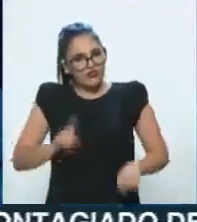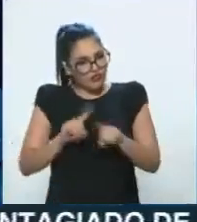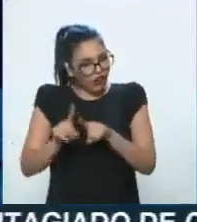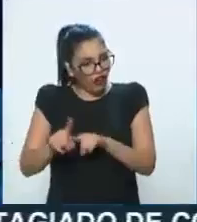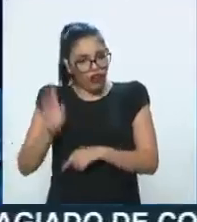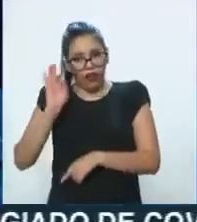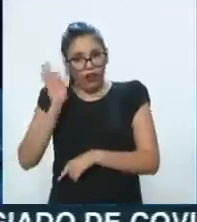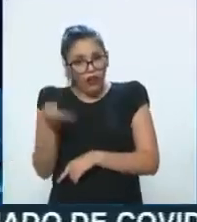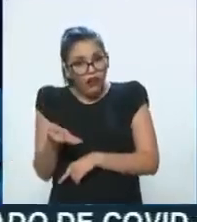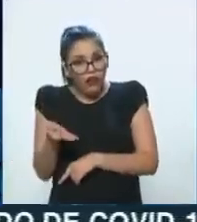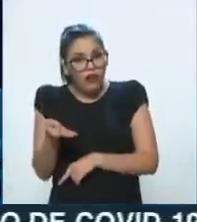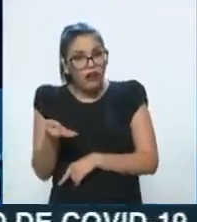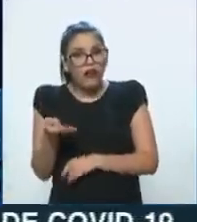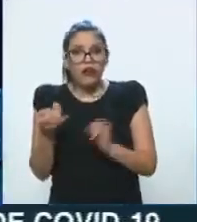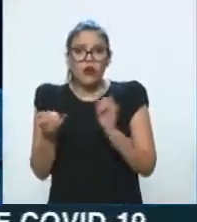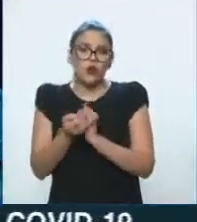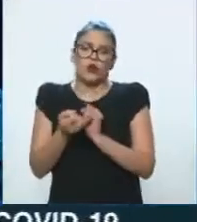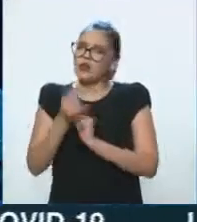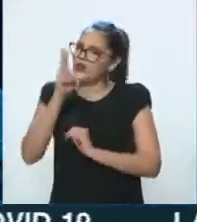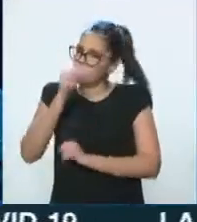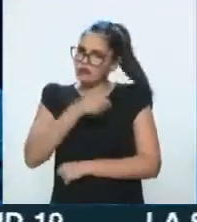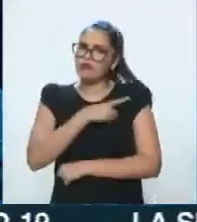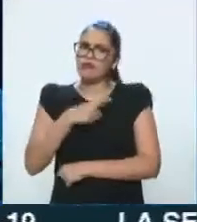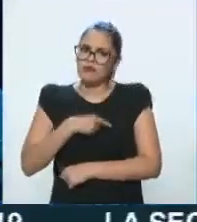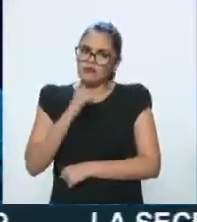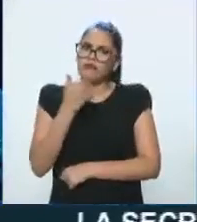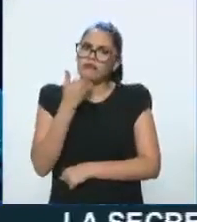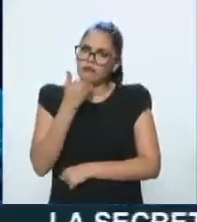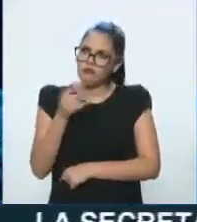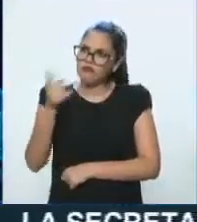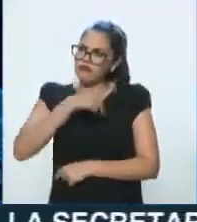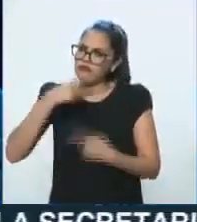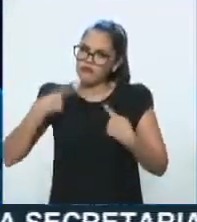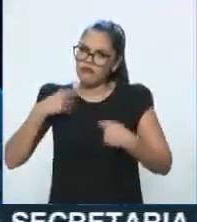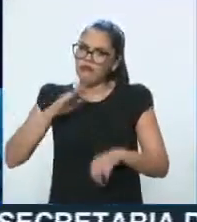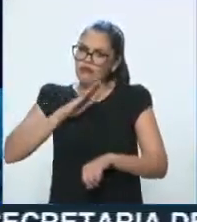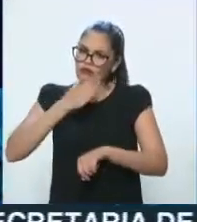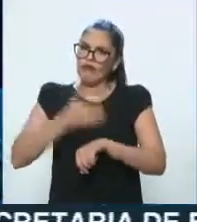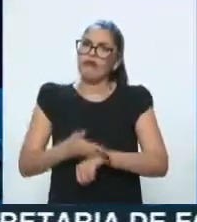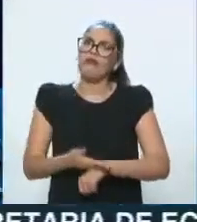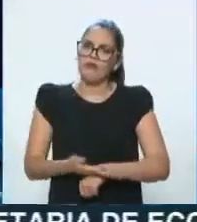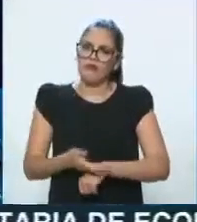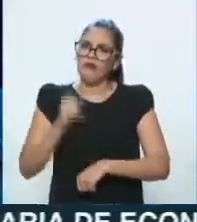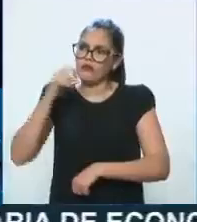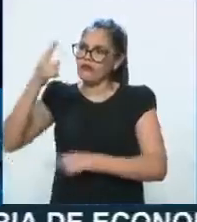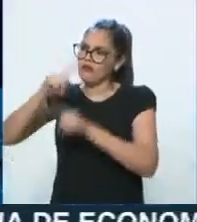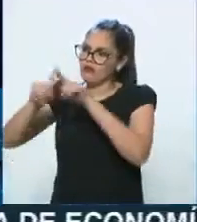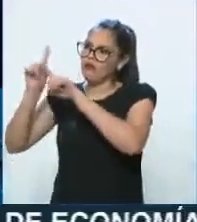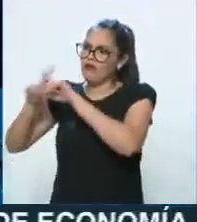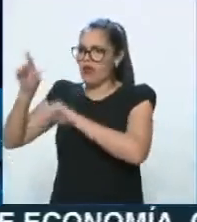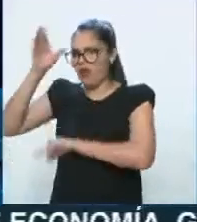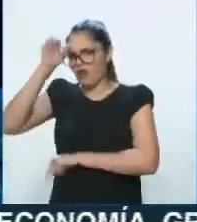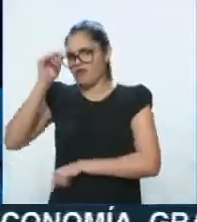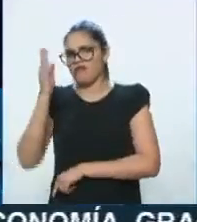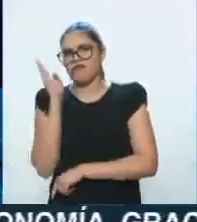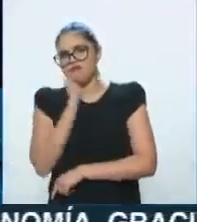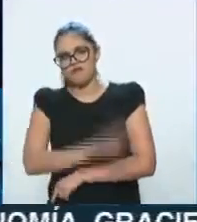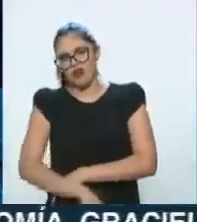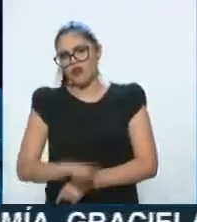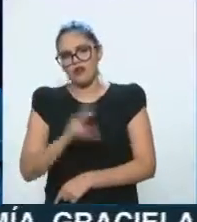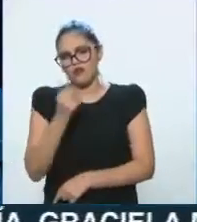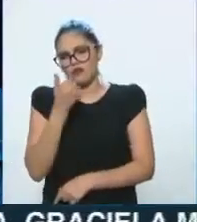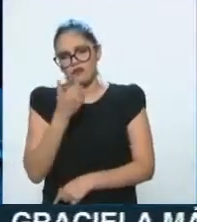probablemente también con dinero para campañas electorales de estos acuerdos sucios oye